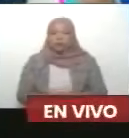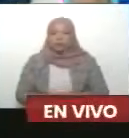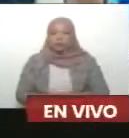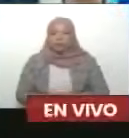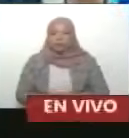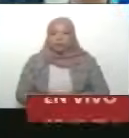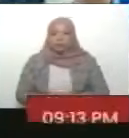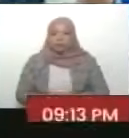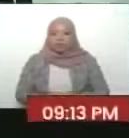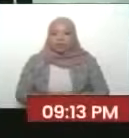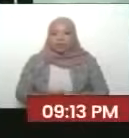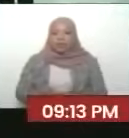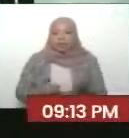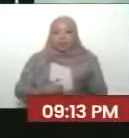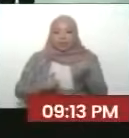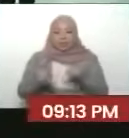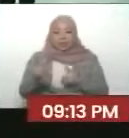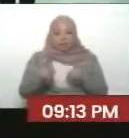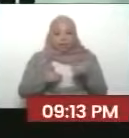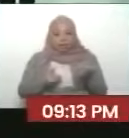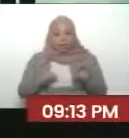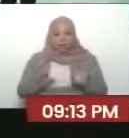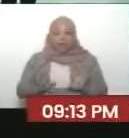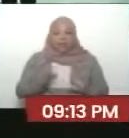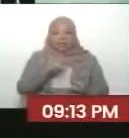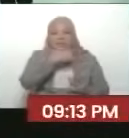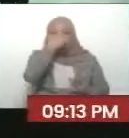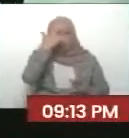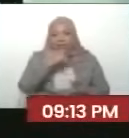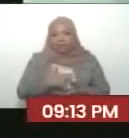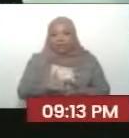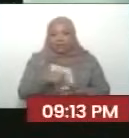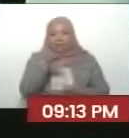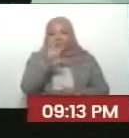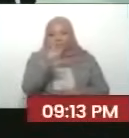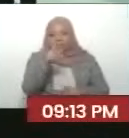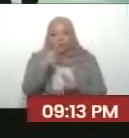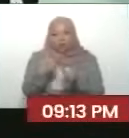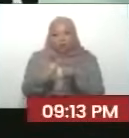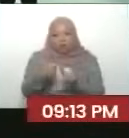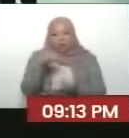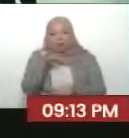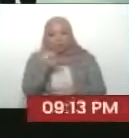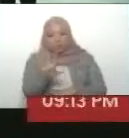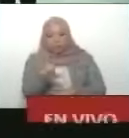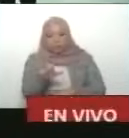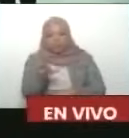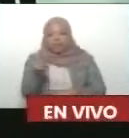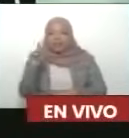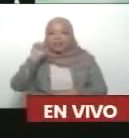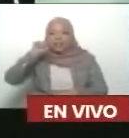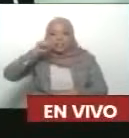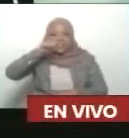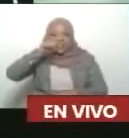Ahora estoy haciendo la dieta paleolítica. Y el 5x5 de zanahoria.